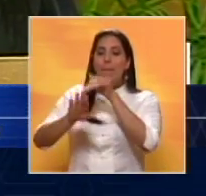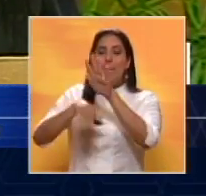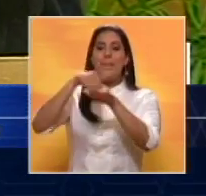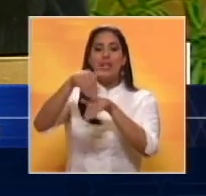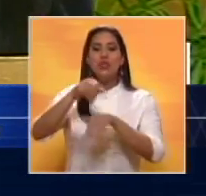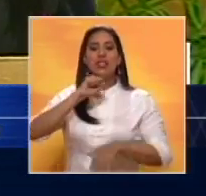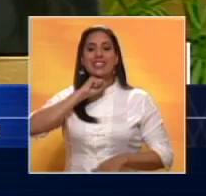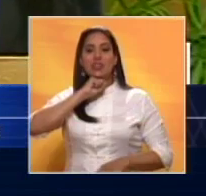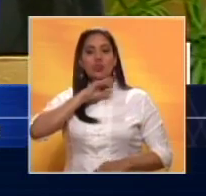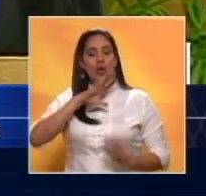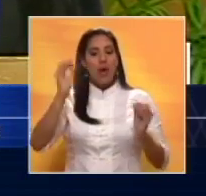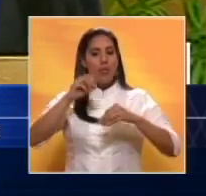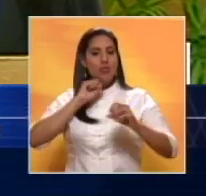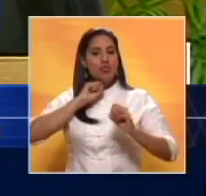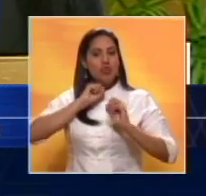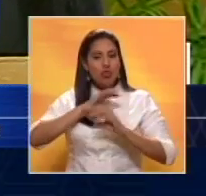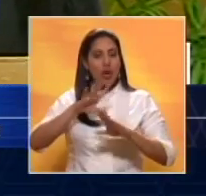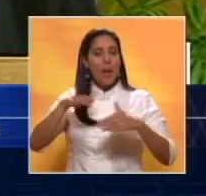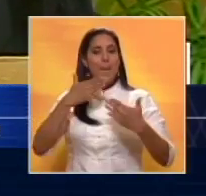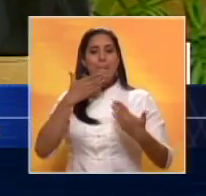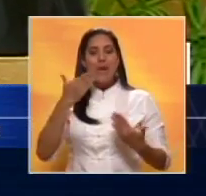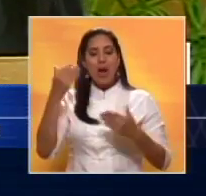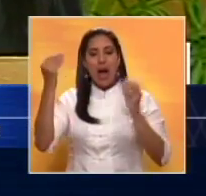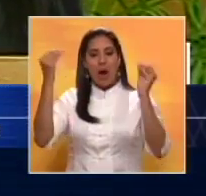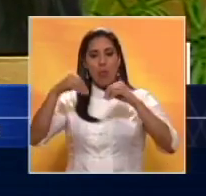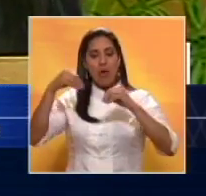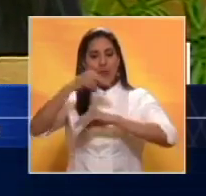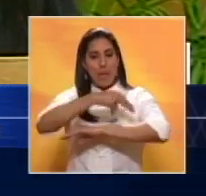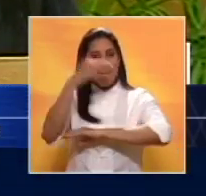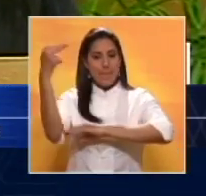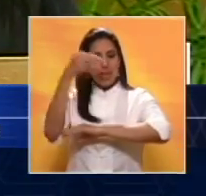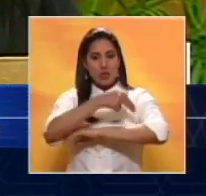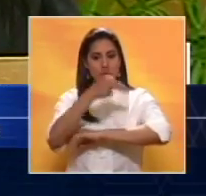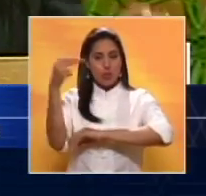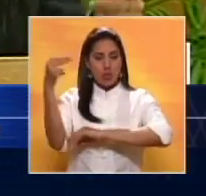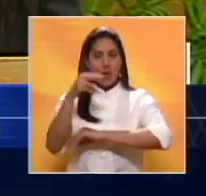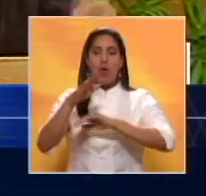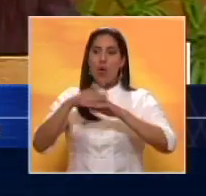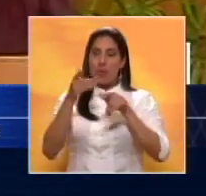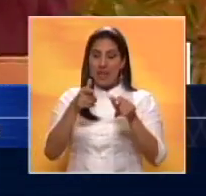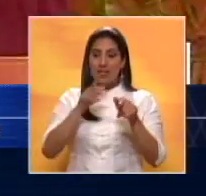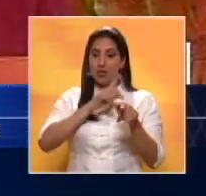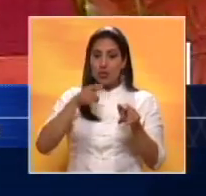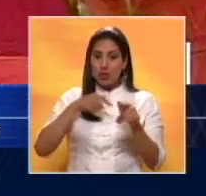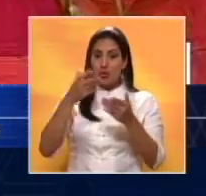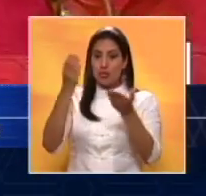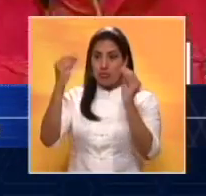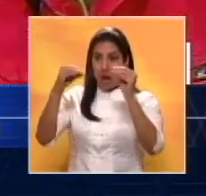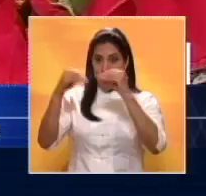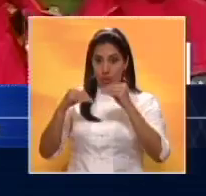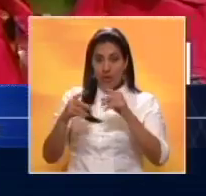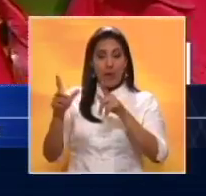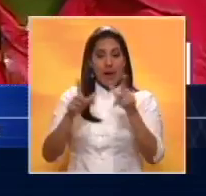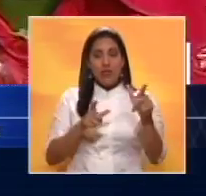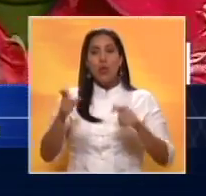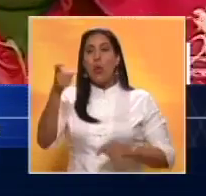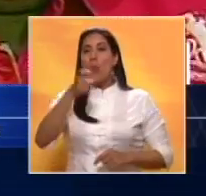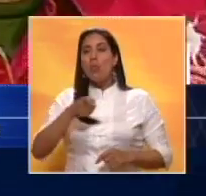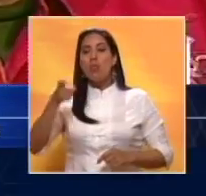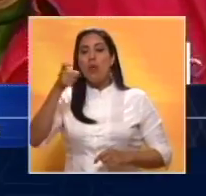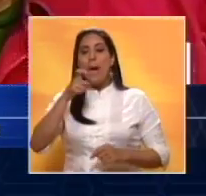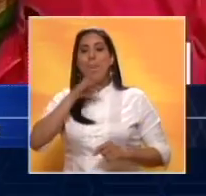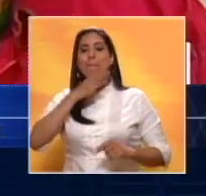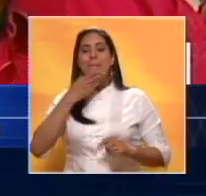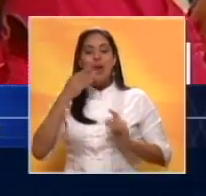histórico, un acuerdo histórico, que fue el acuerdo petrolero OPEP y no OPEP, porque allí a través de ese acuerdo se buscaba